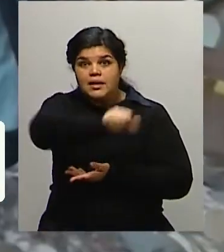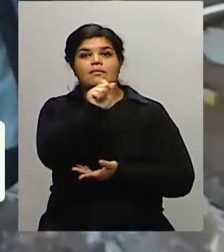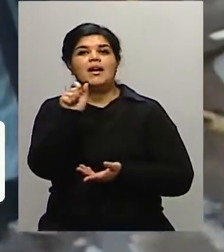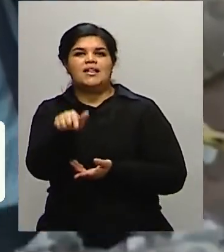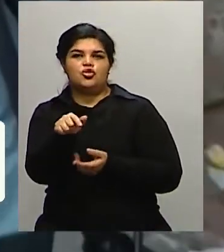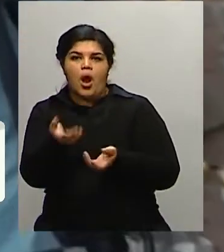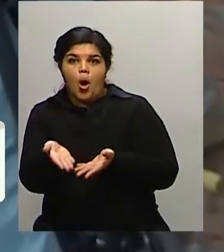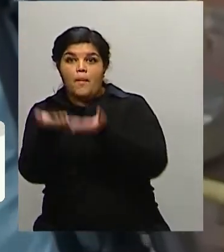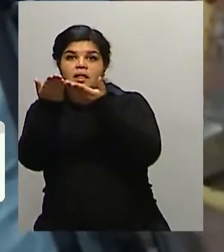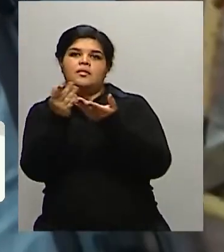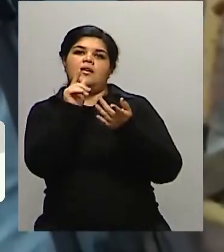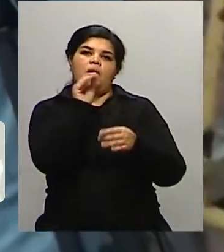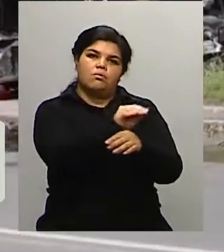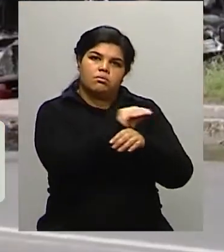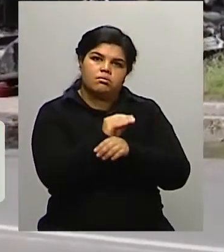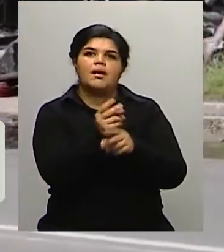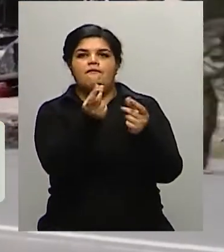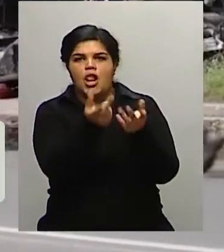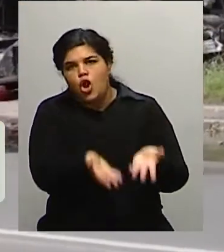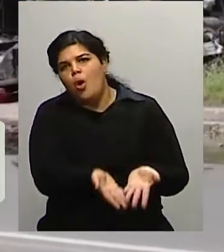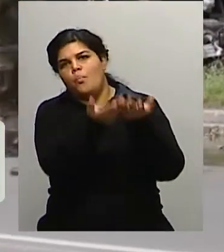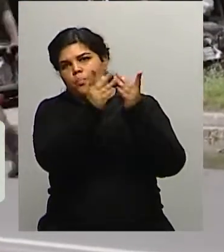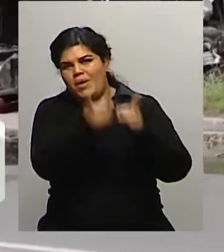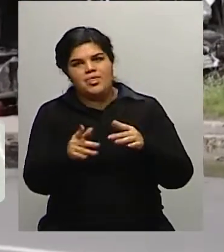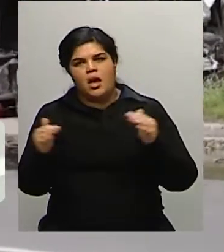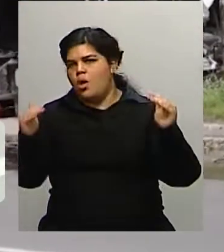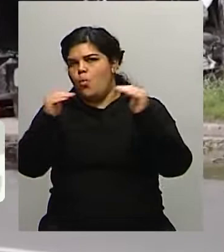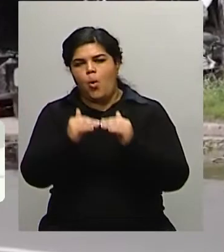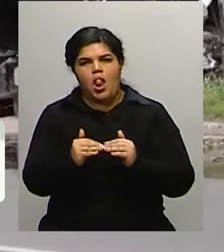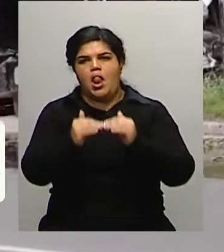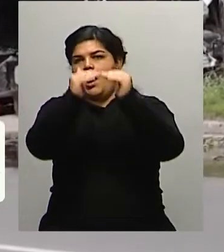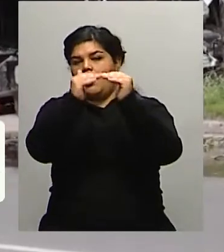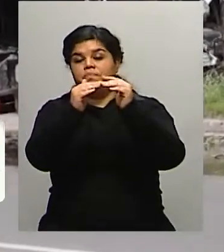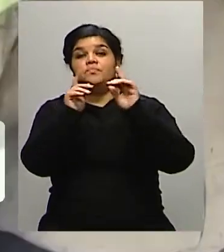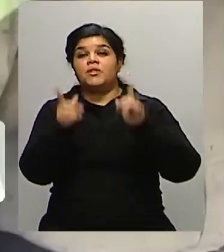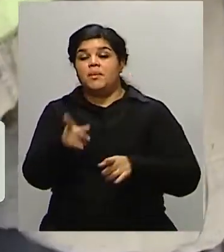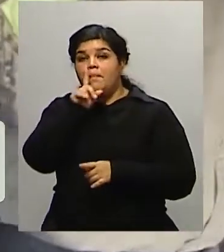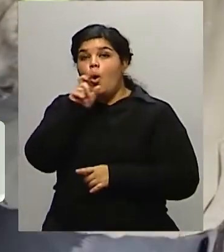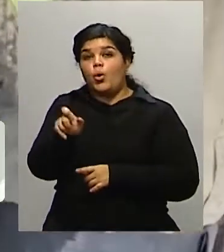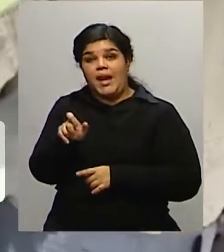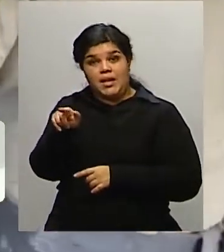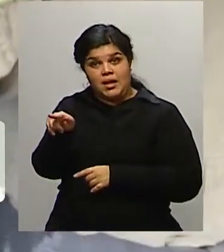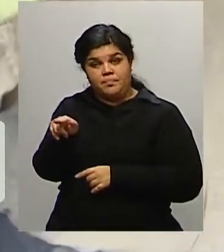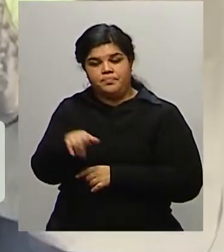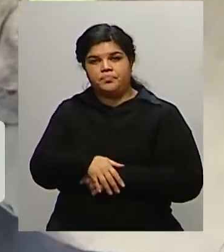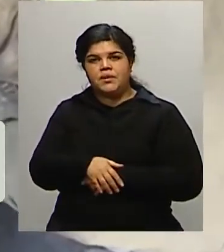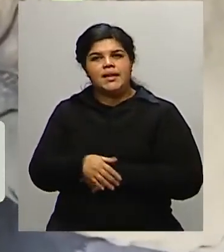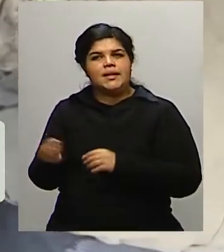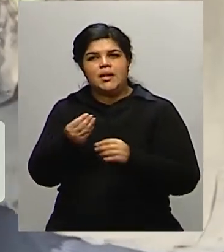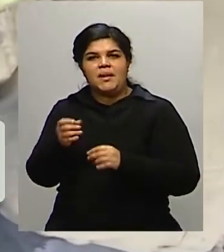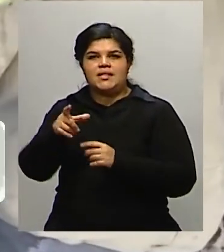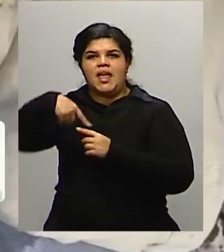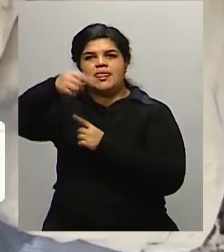otro país interviniente en el conflicto, Ucrania, es un país importantísimo desde el punto de vista, sobre todo, de exportaciones de